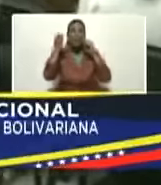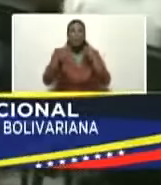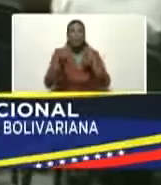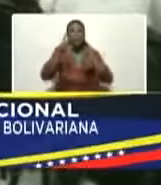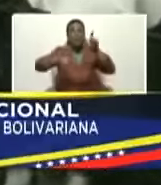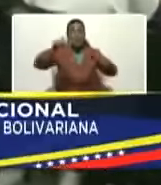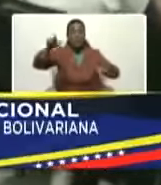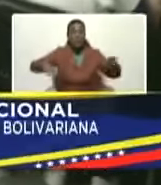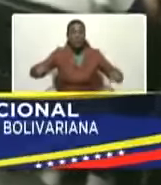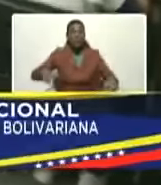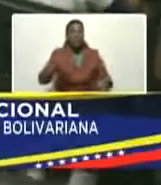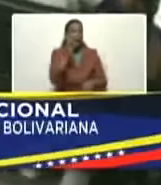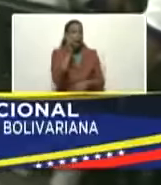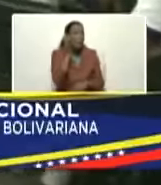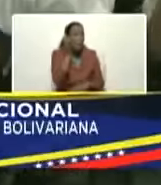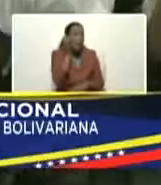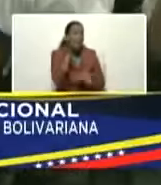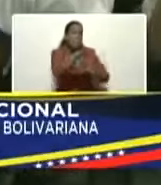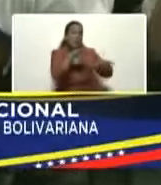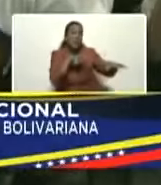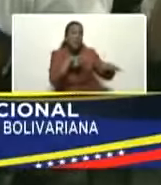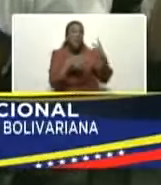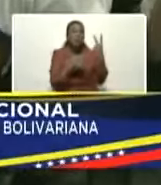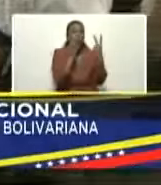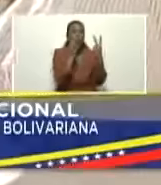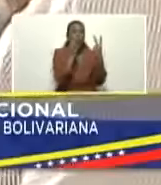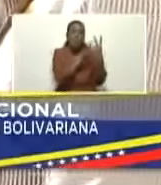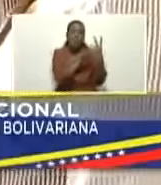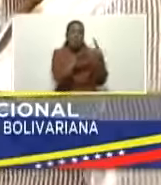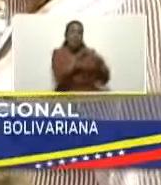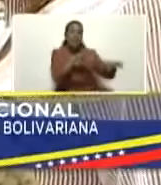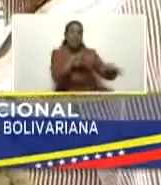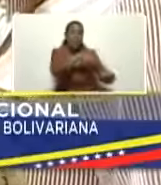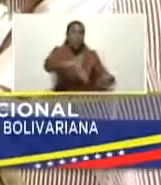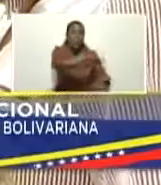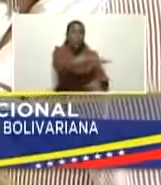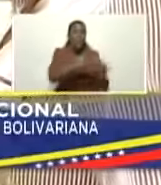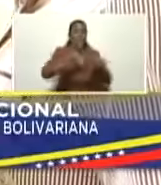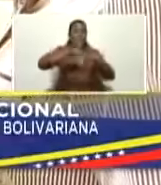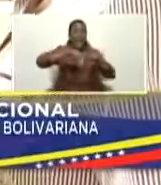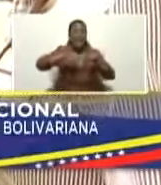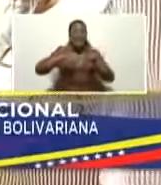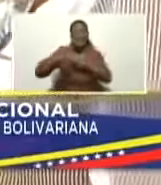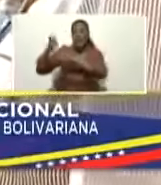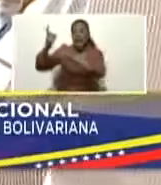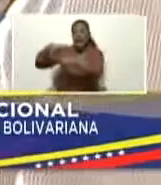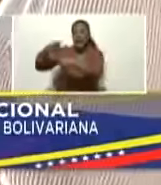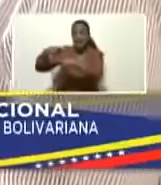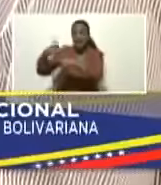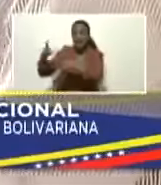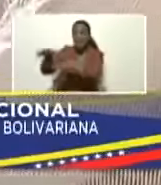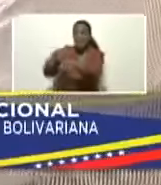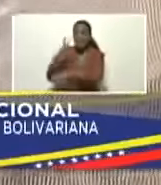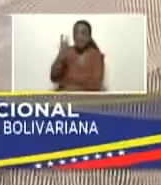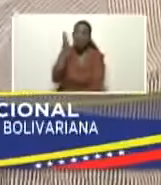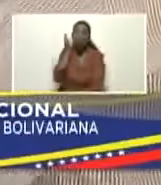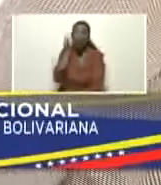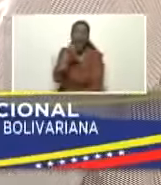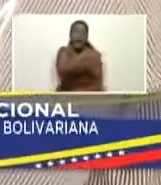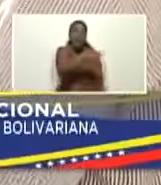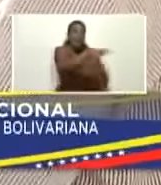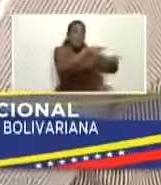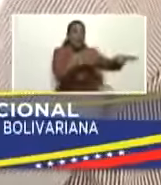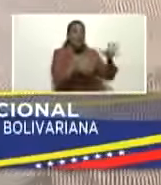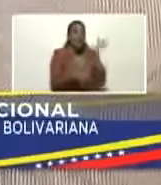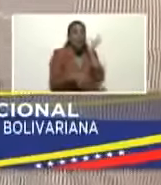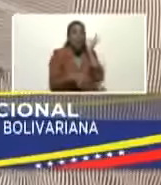muchachas, mira. Mayoría, solo dos muchachos. Allá en la ingeniería de gas, puro hombre y dos muchachas. Y aquí, pura